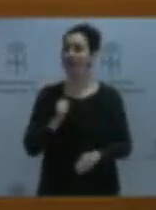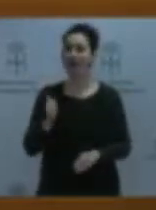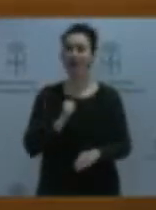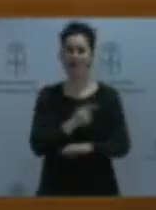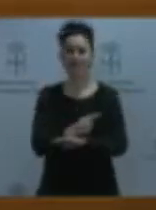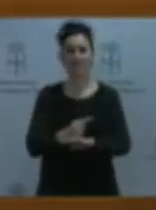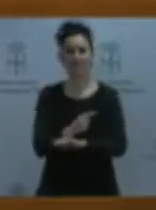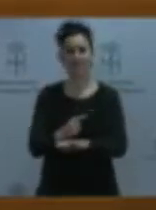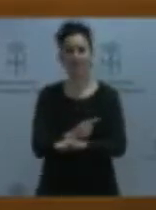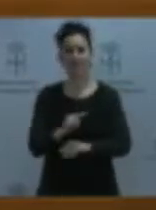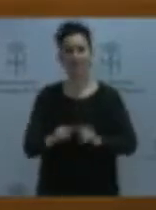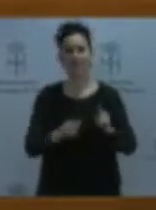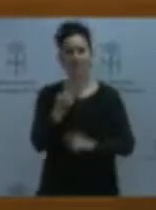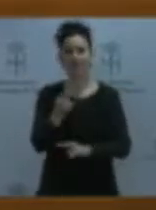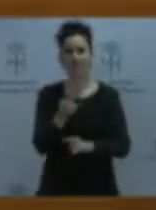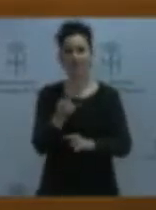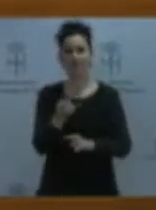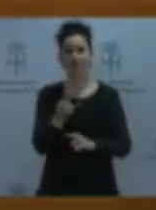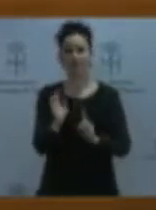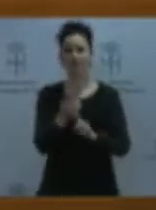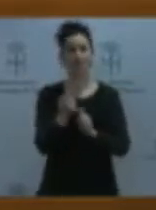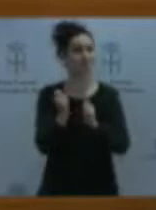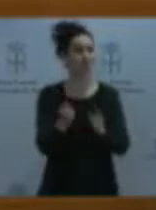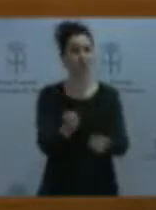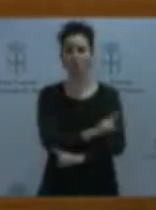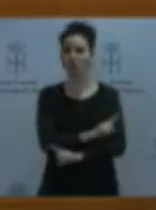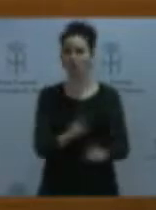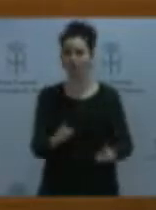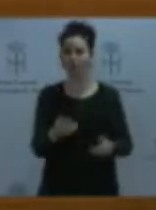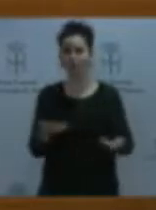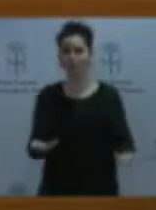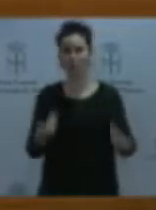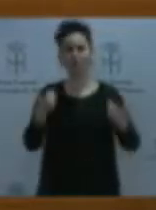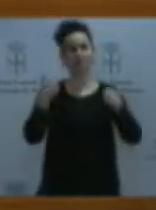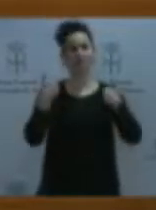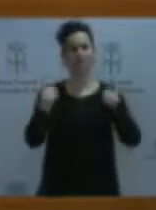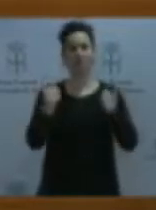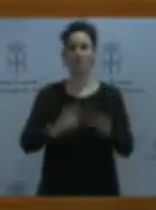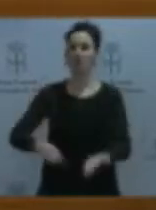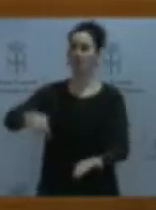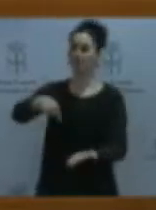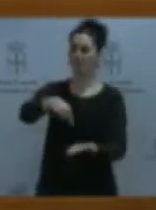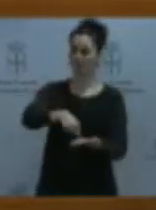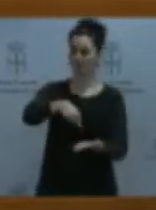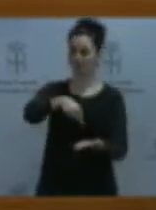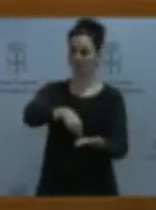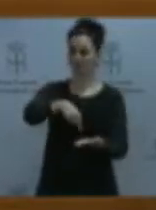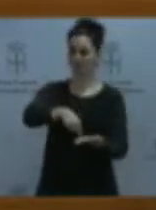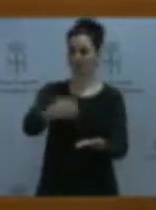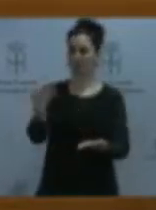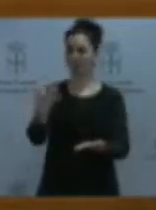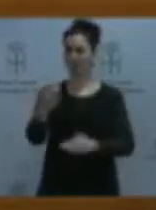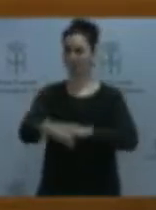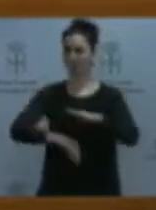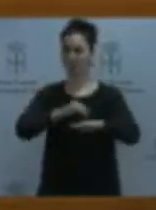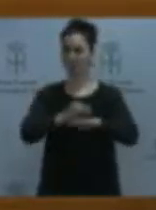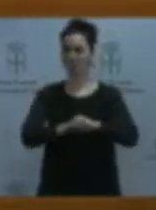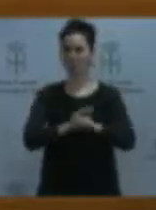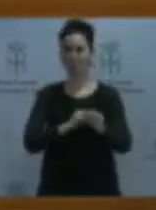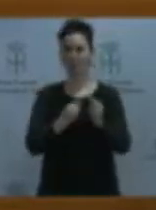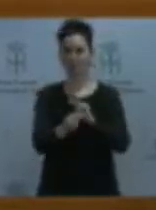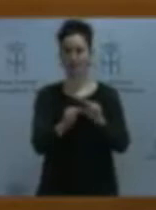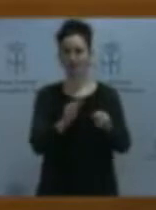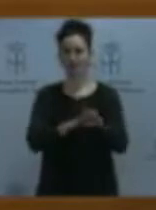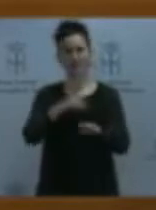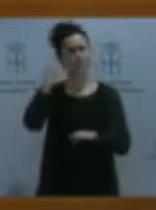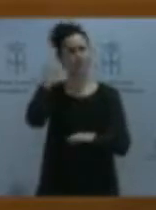debemos, por responsabilidad, exigir al menos al Gobierno la transparencia en los datos que publican. En fin,